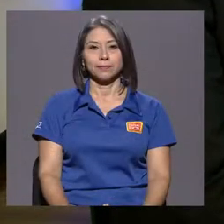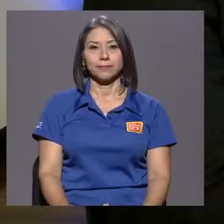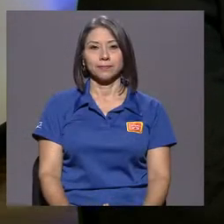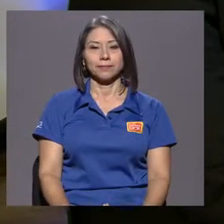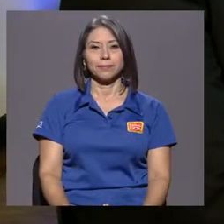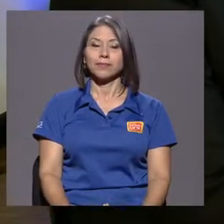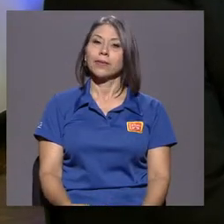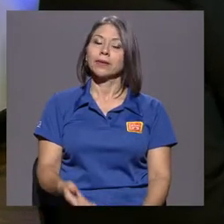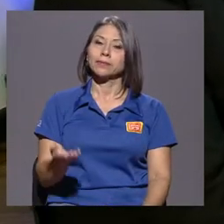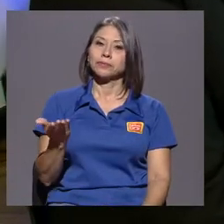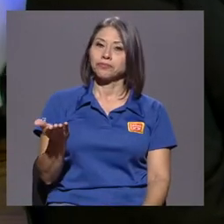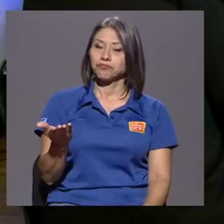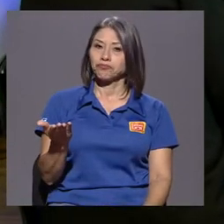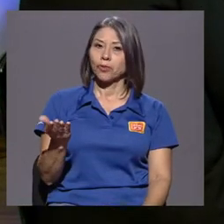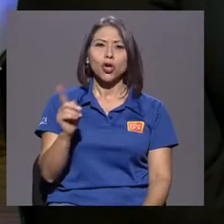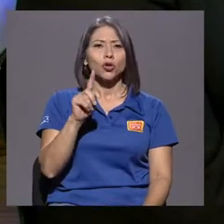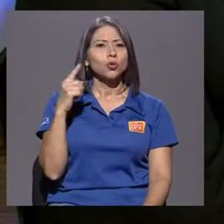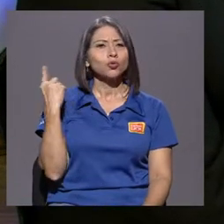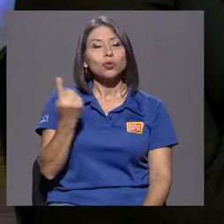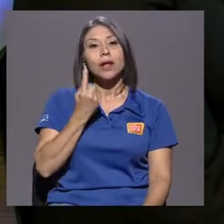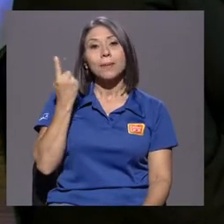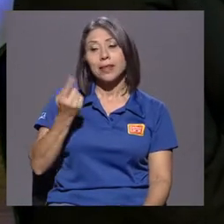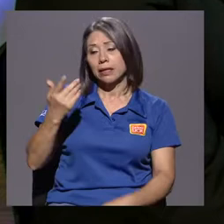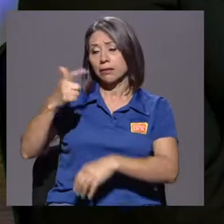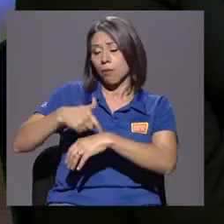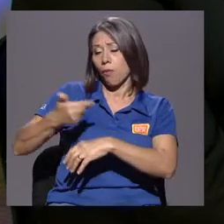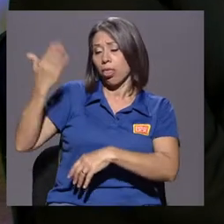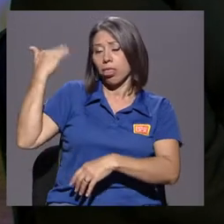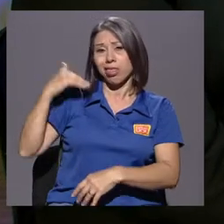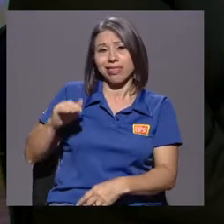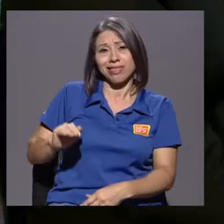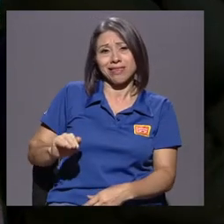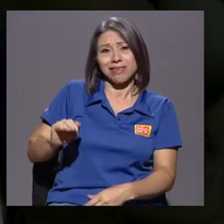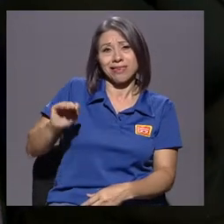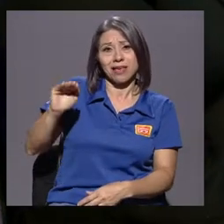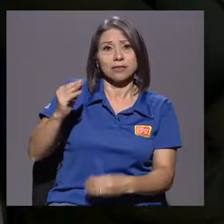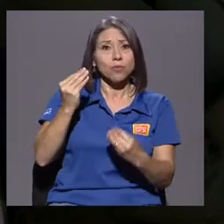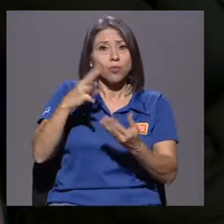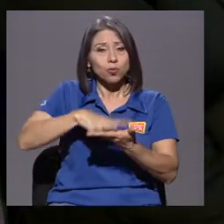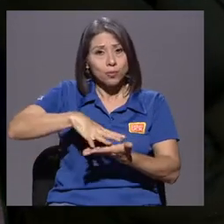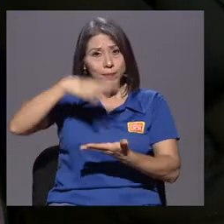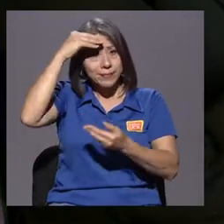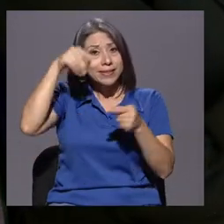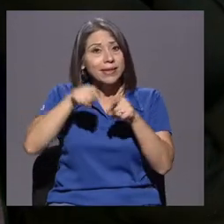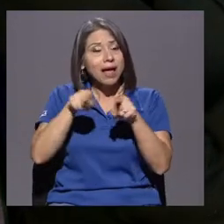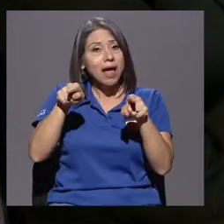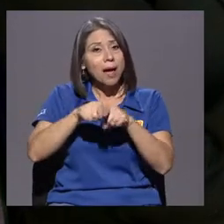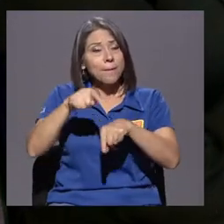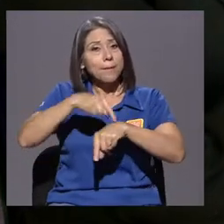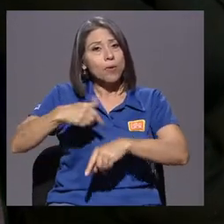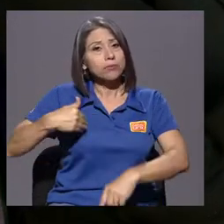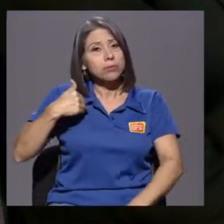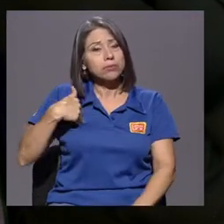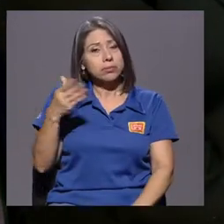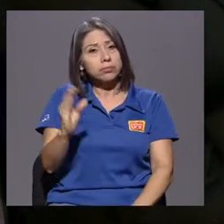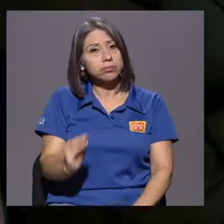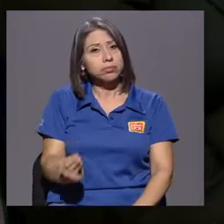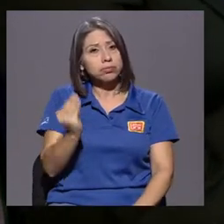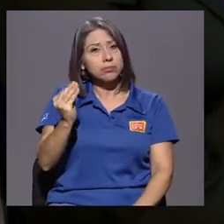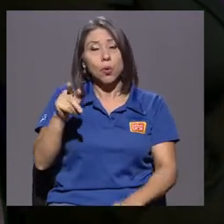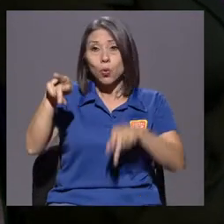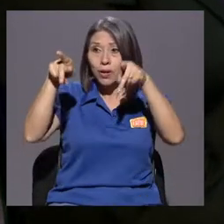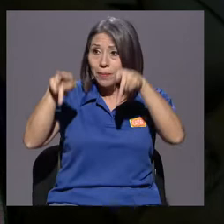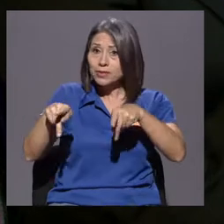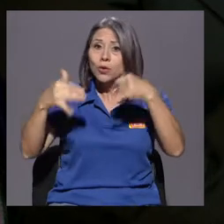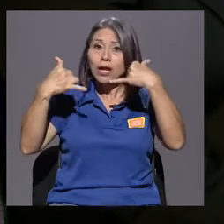ya que no solamente la niñez fue motivo de un montón de aprendizaje sino también la adolescencia y hay una persona que